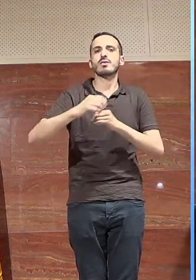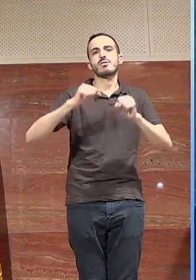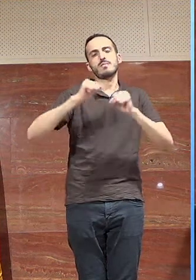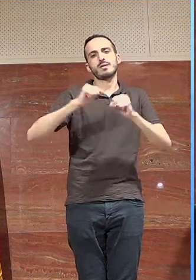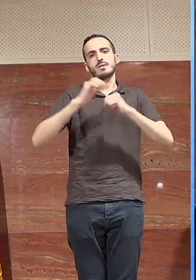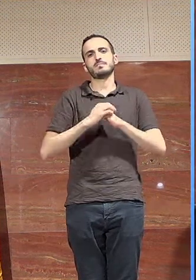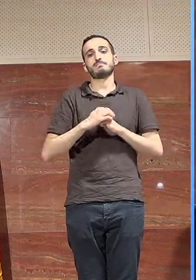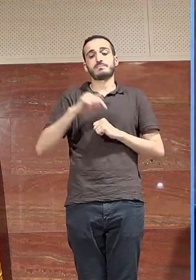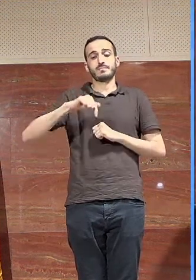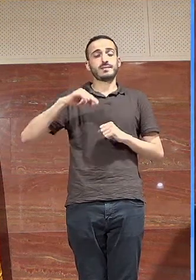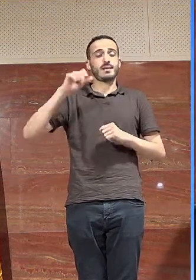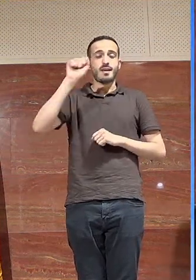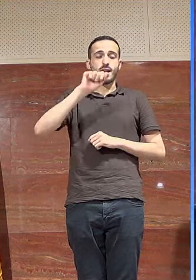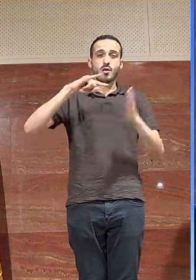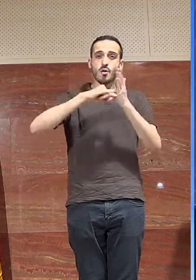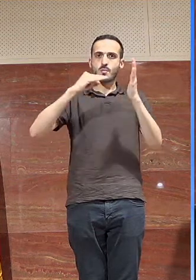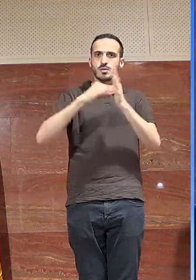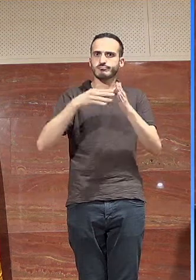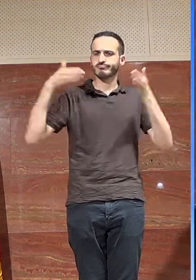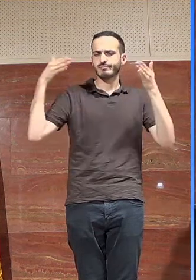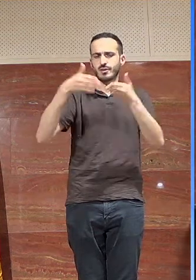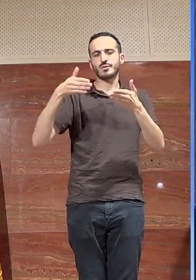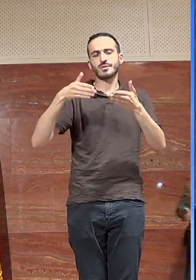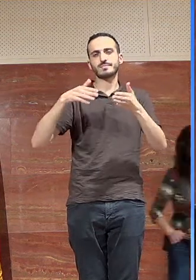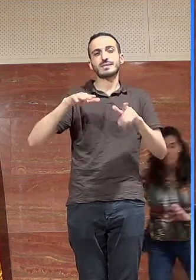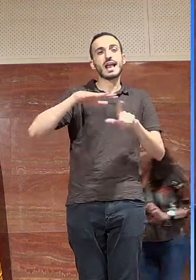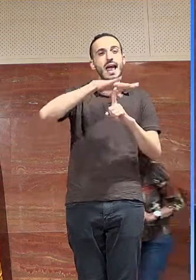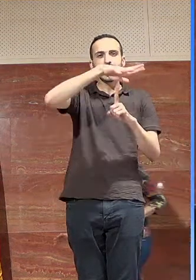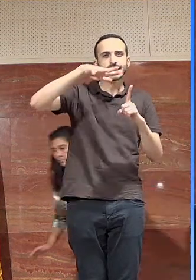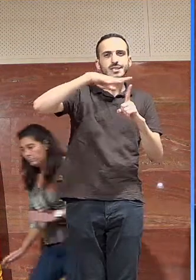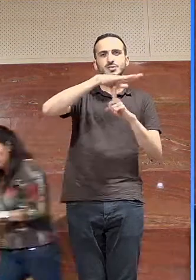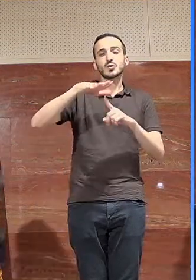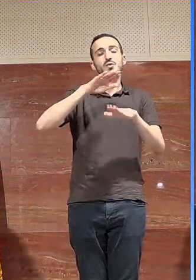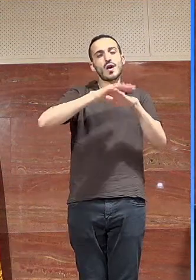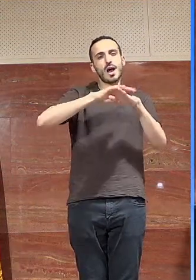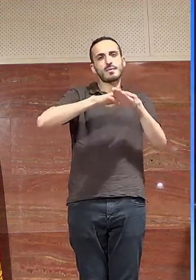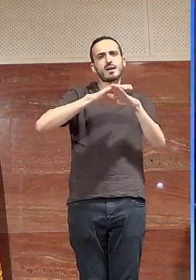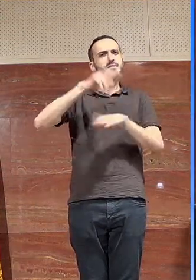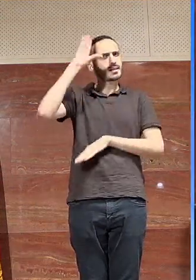Opticae 2013 trata sobre entornos inteligentes amigables con las personas.